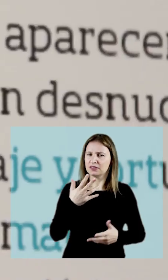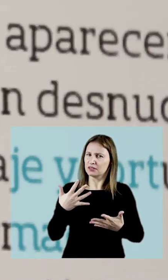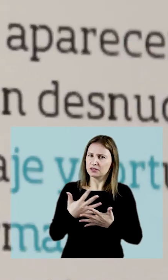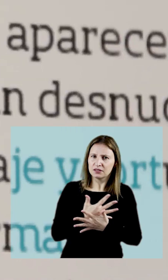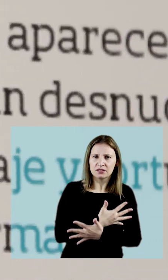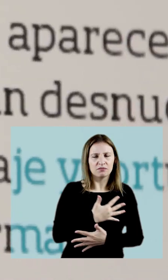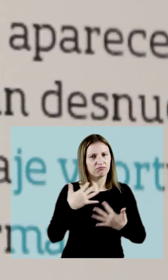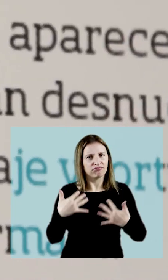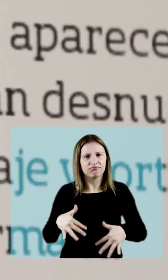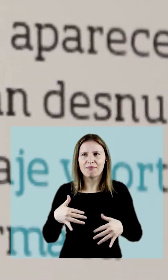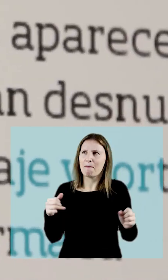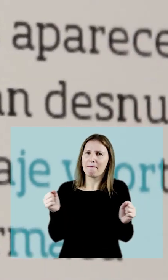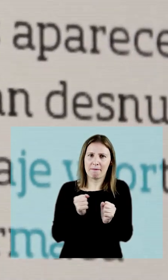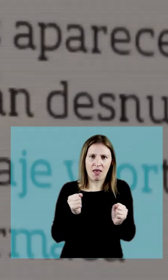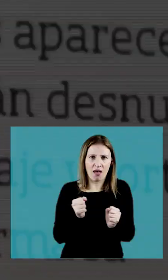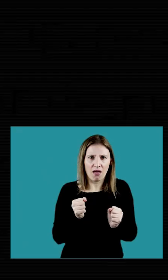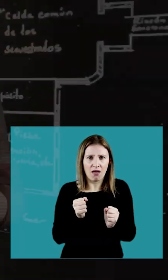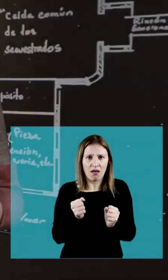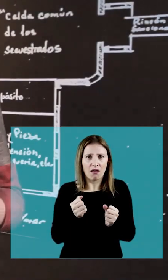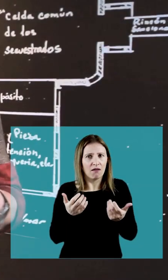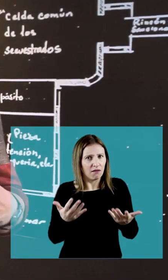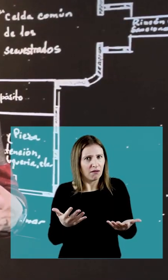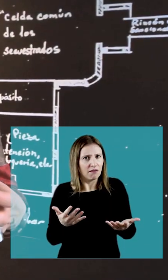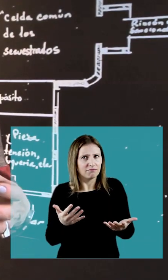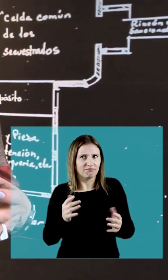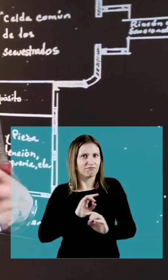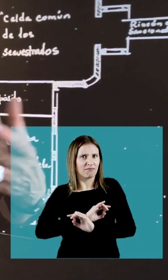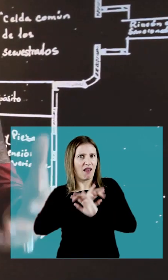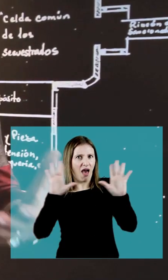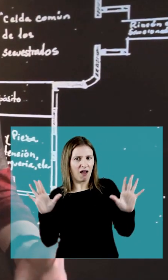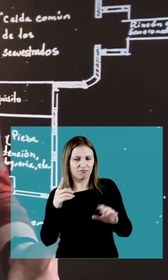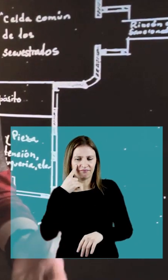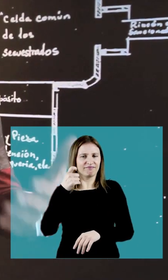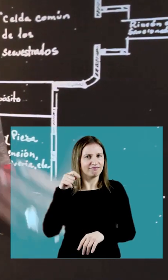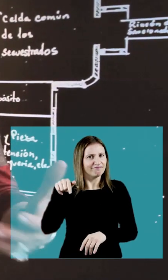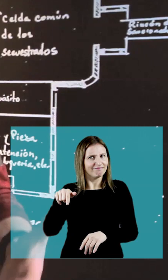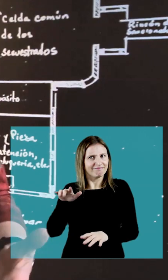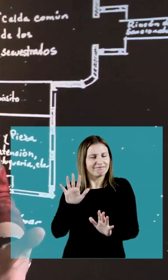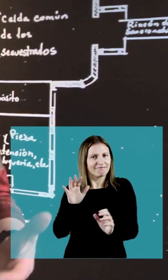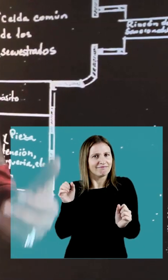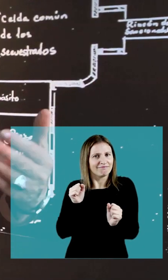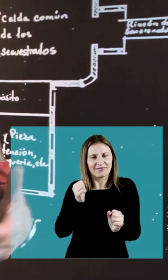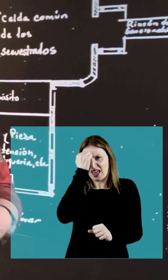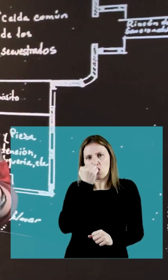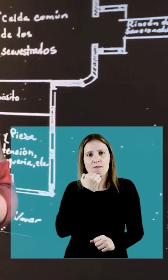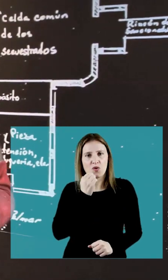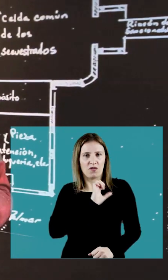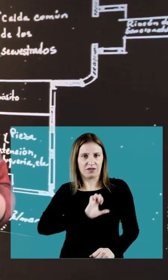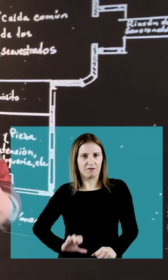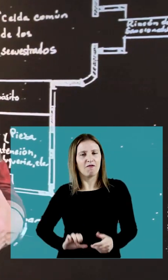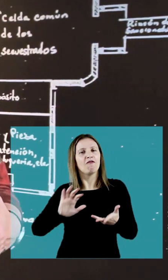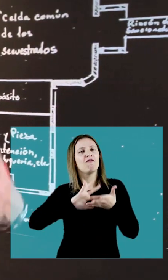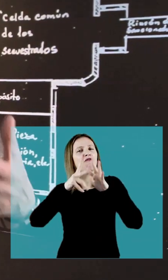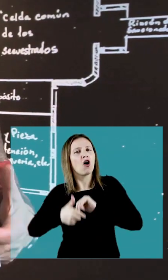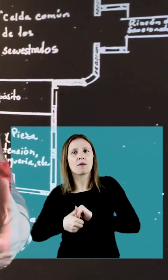y de mayor miedo, donde podemos decir claramente que se ha instalado el terrorismo de Estado, es decir, una forma